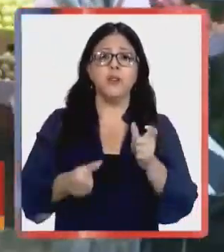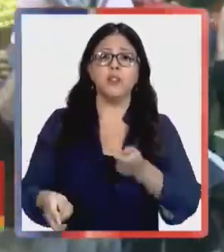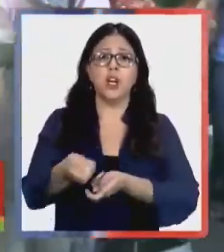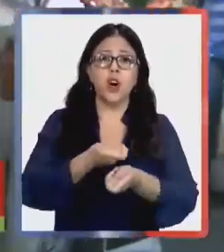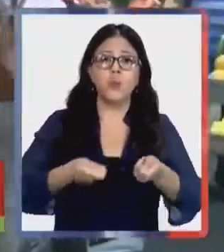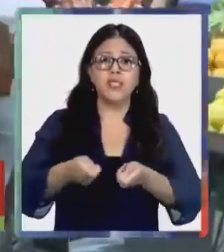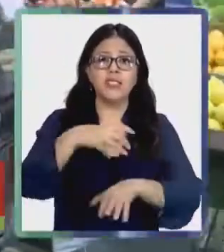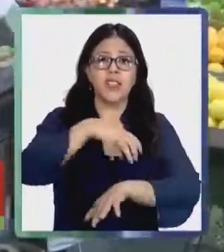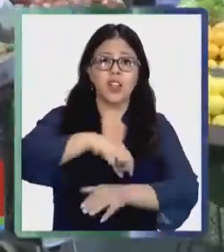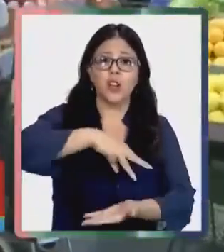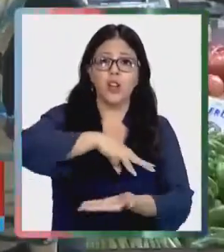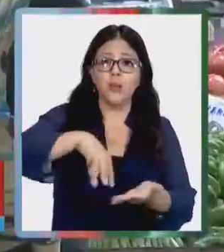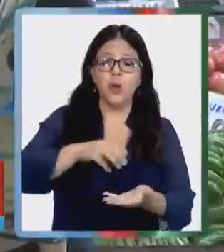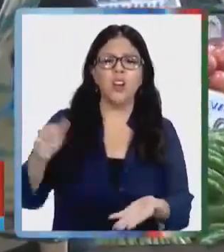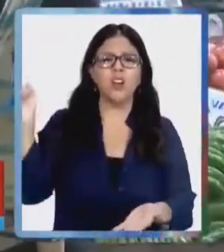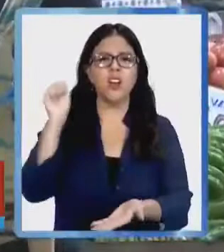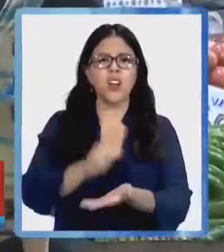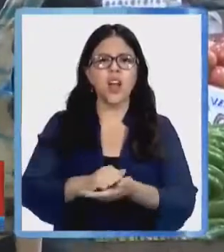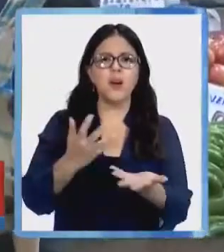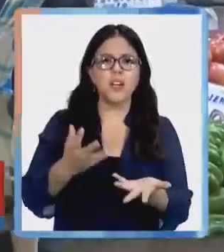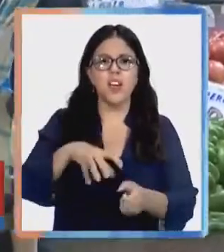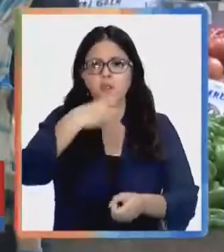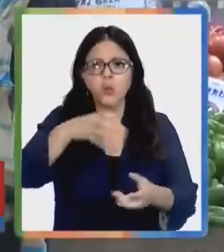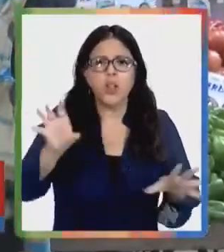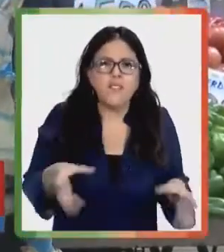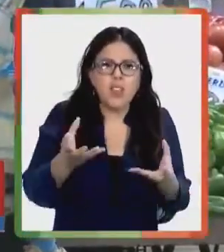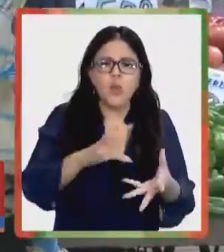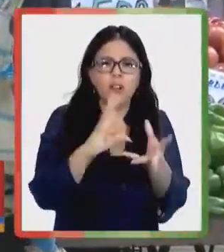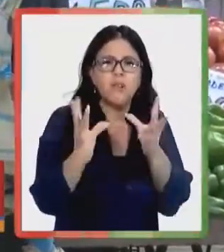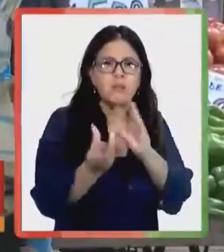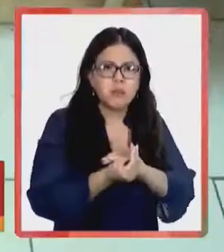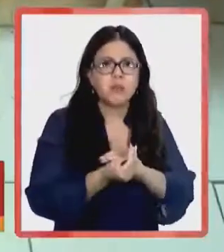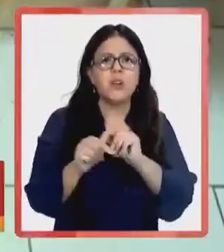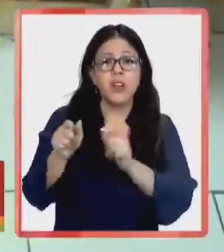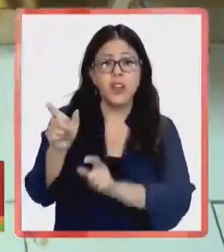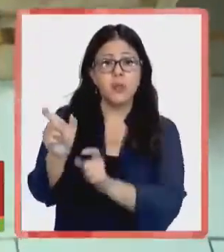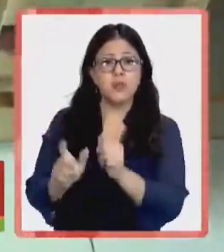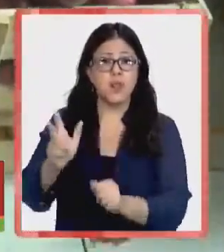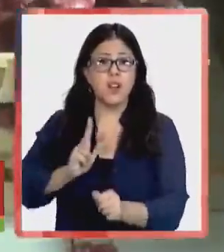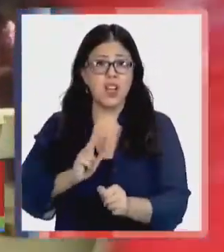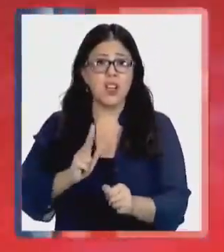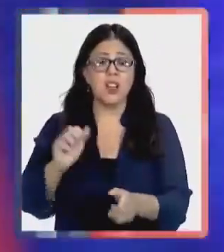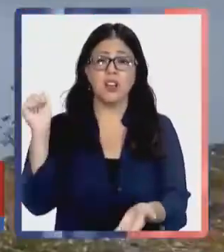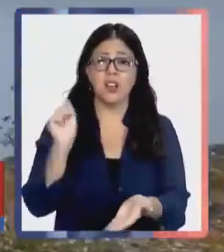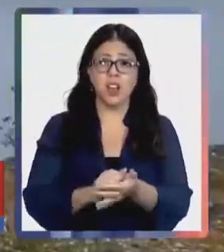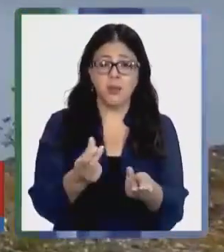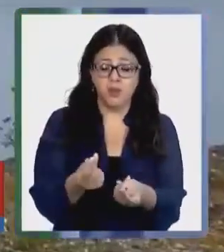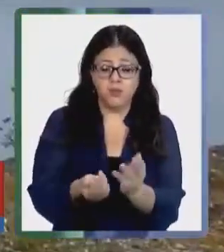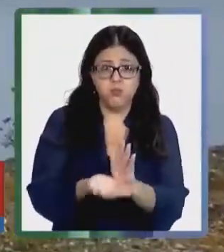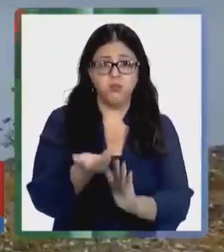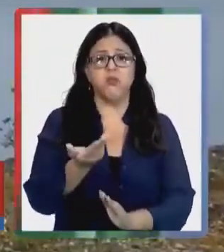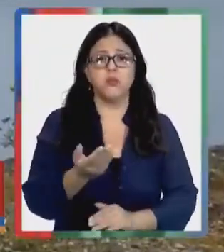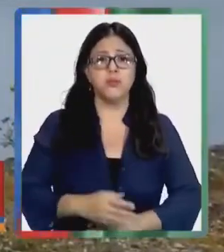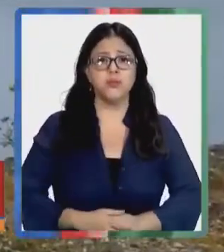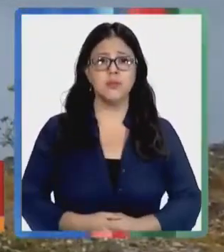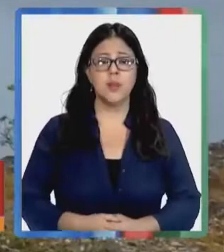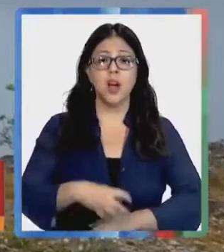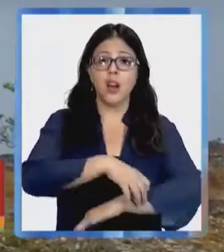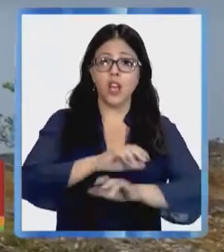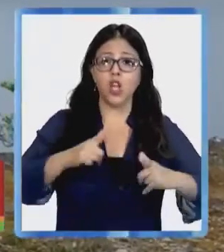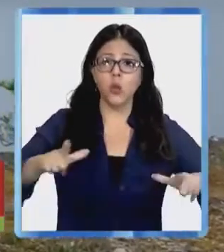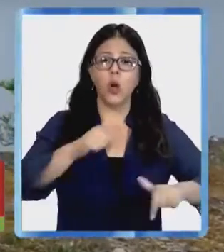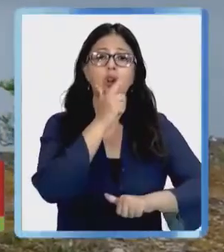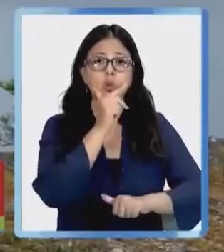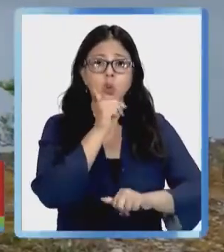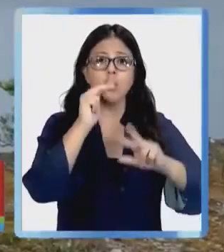recibieron frutas y verduras en mal estado y los clientes denuncian que, para variar, les subieron los precios. Y en la región de los lagos surgen las